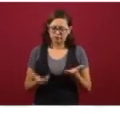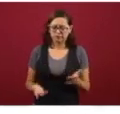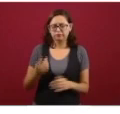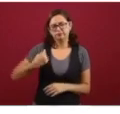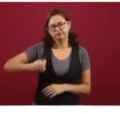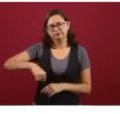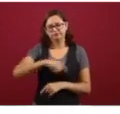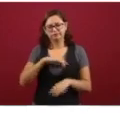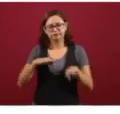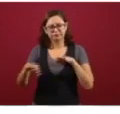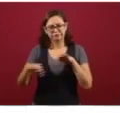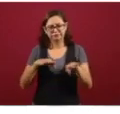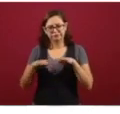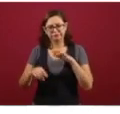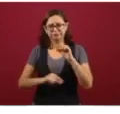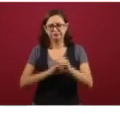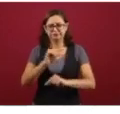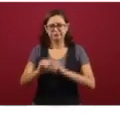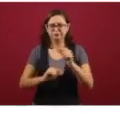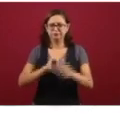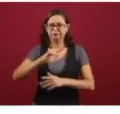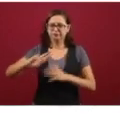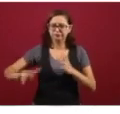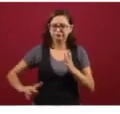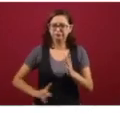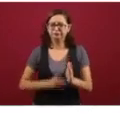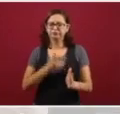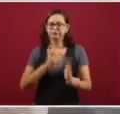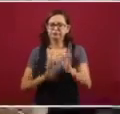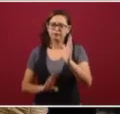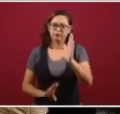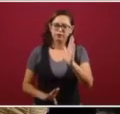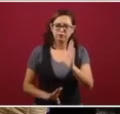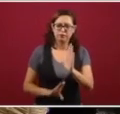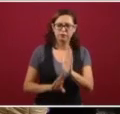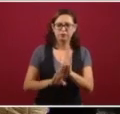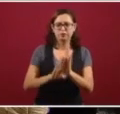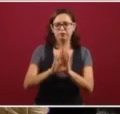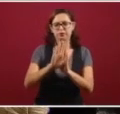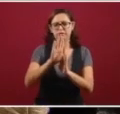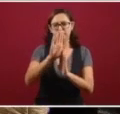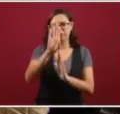incrementándose el volumen en producción de